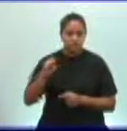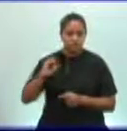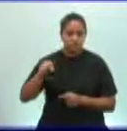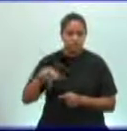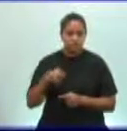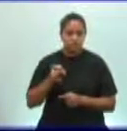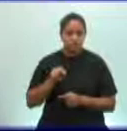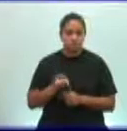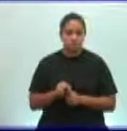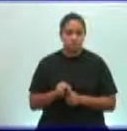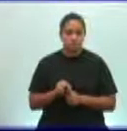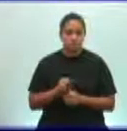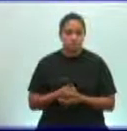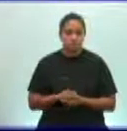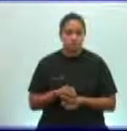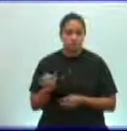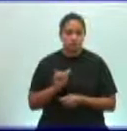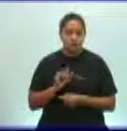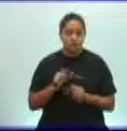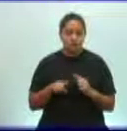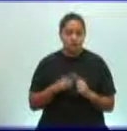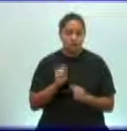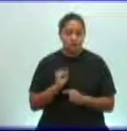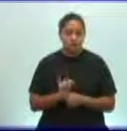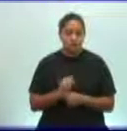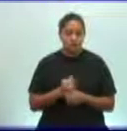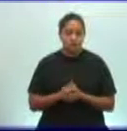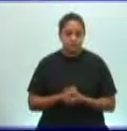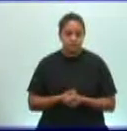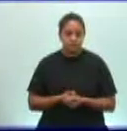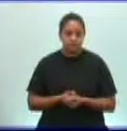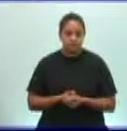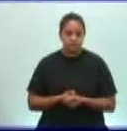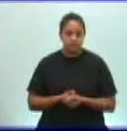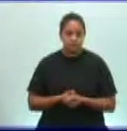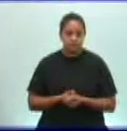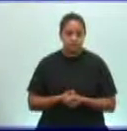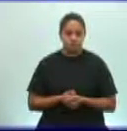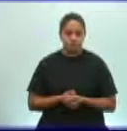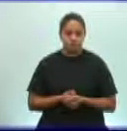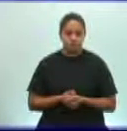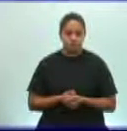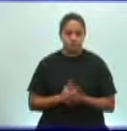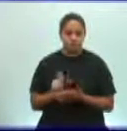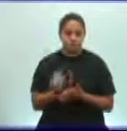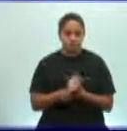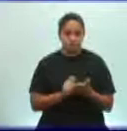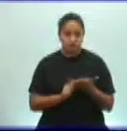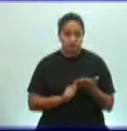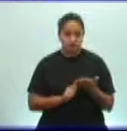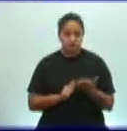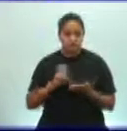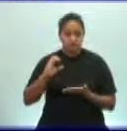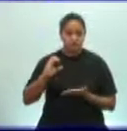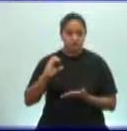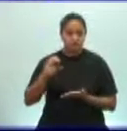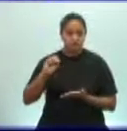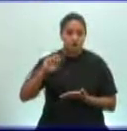y al son las contracciones. O sea, deben haber escrito en su libreta las conjunciones